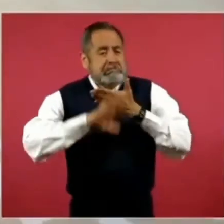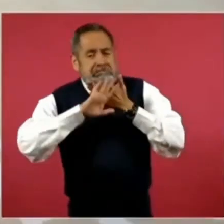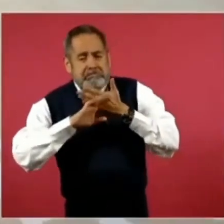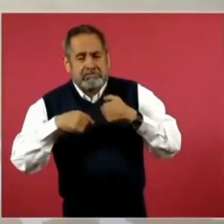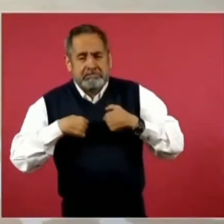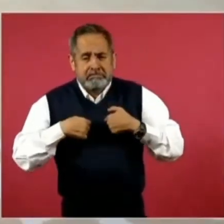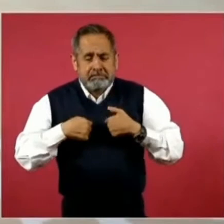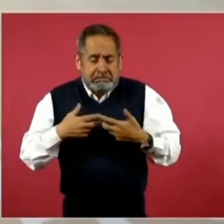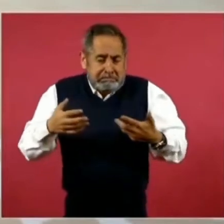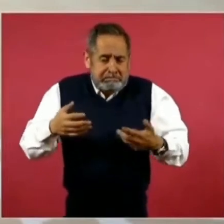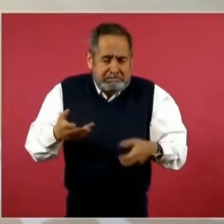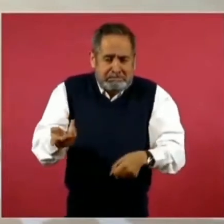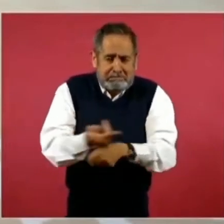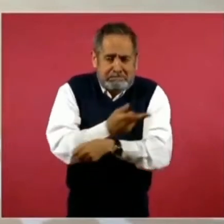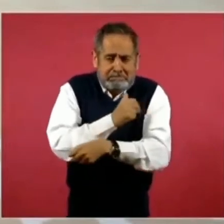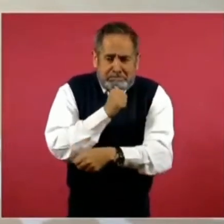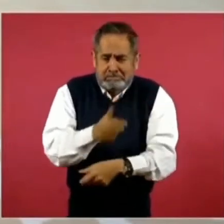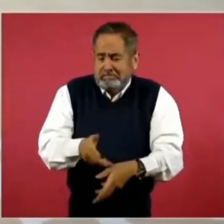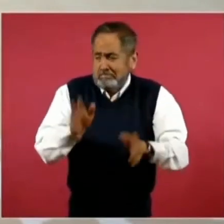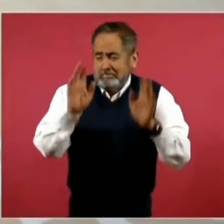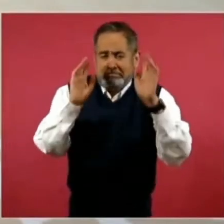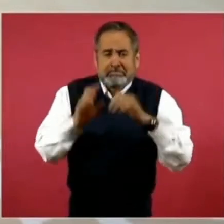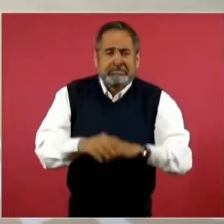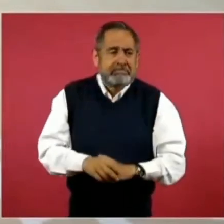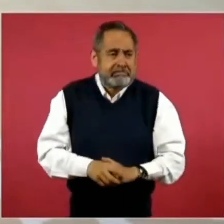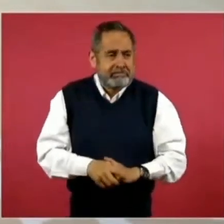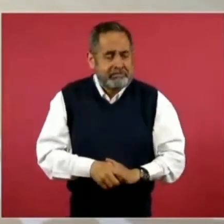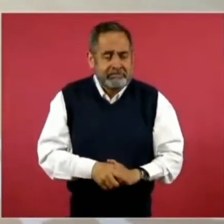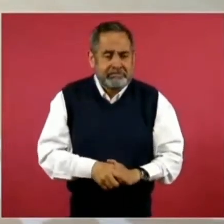nada si acaso